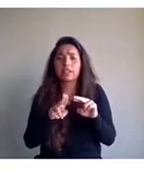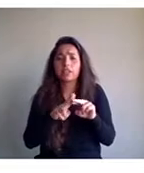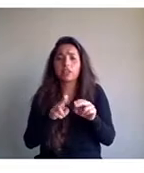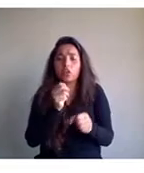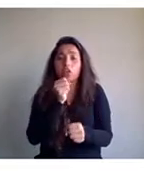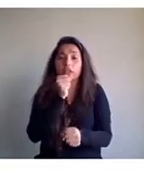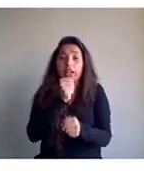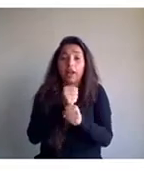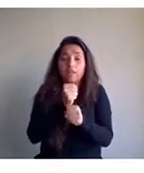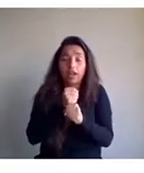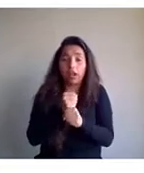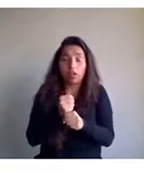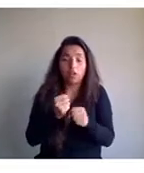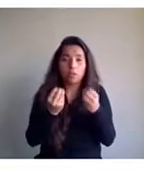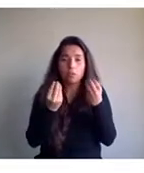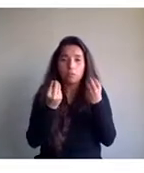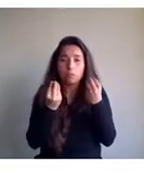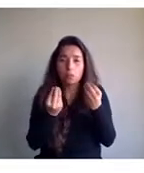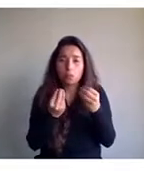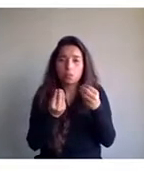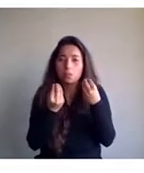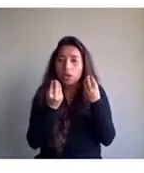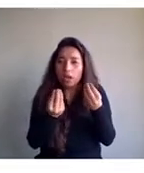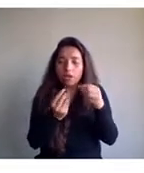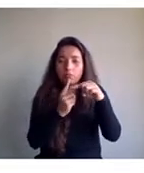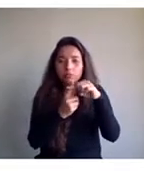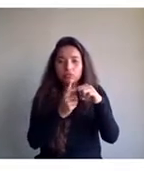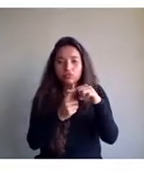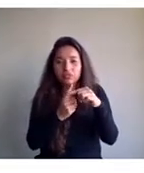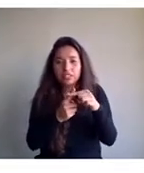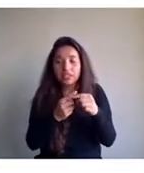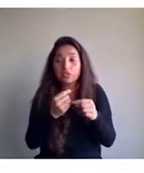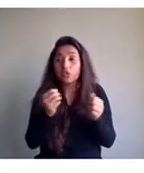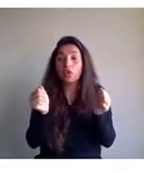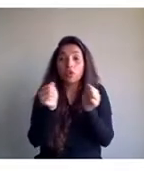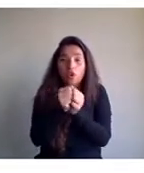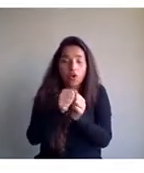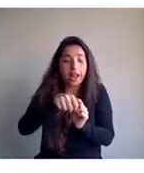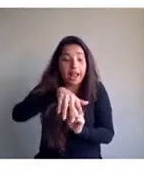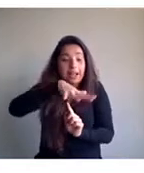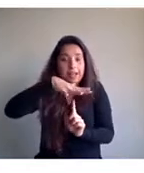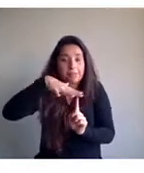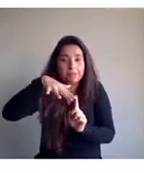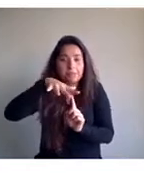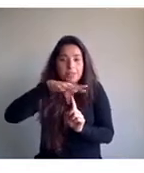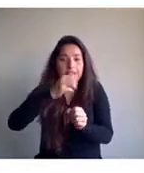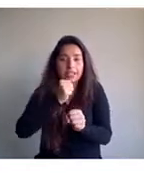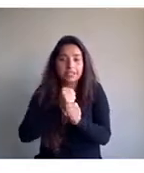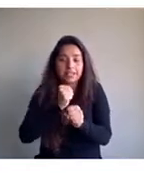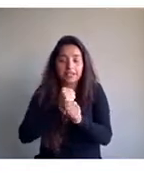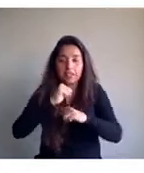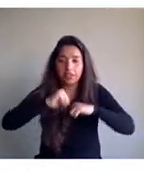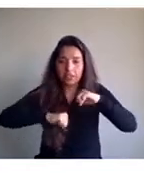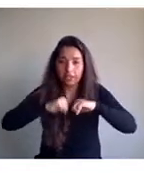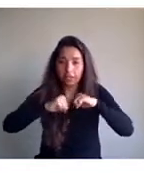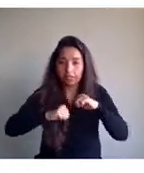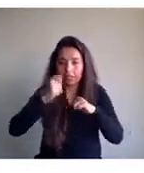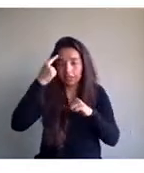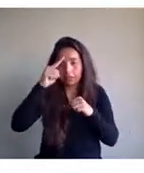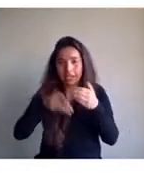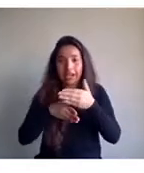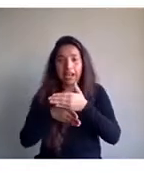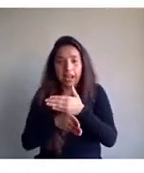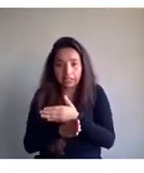trabajo que fomenten ambientes de trabajo para potenciar el capital humano el acceso a la seguridad social es